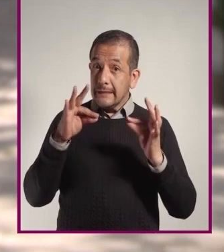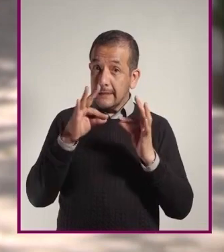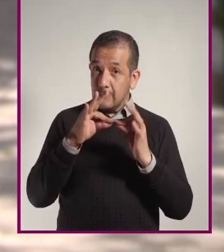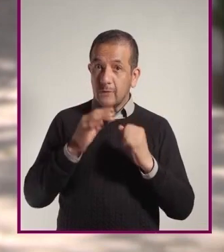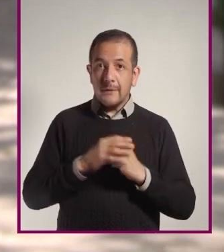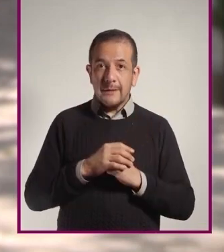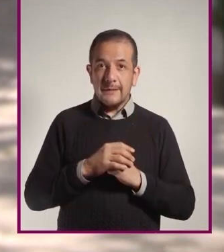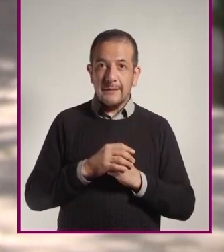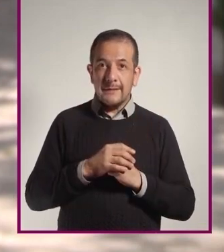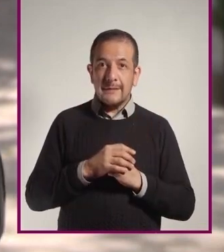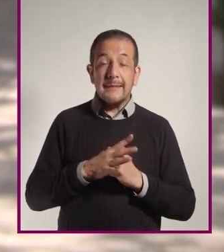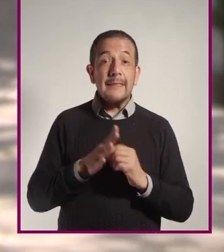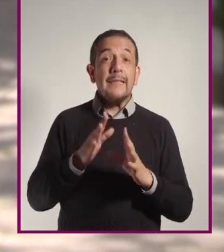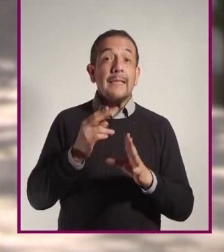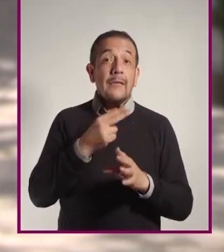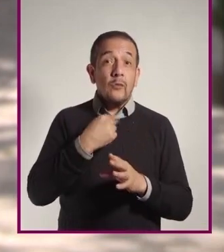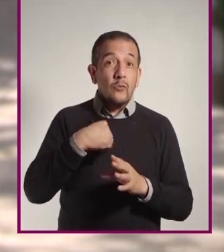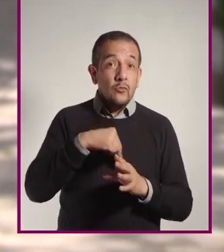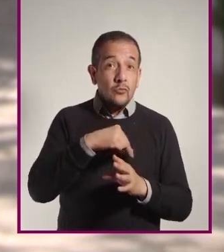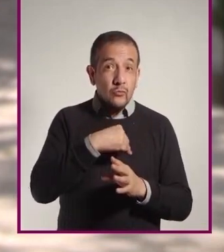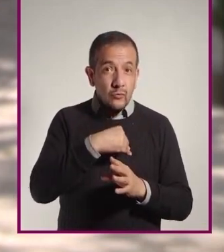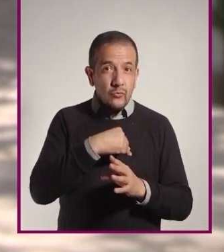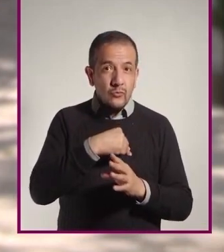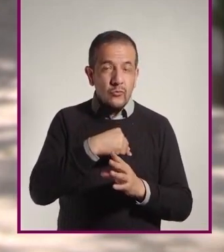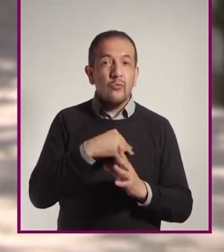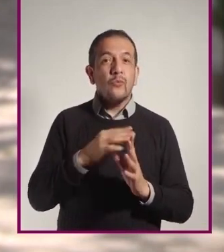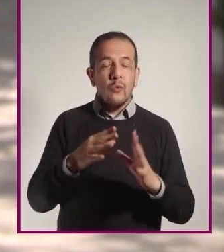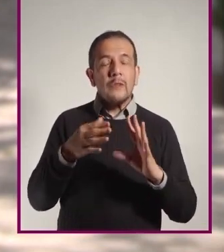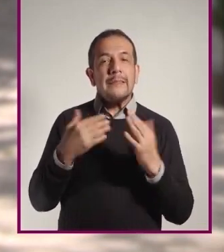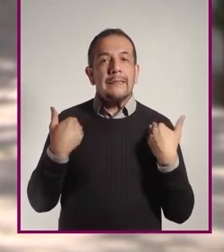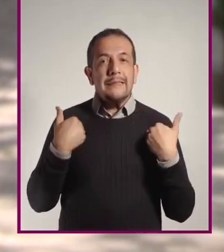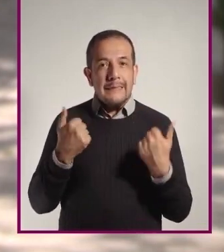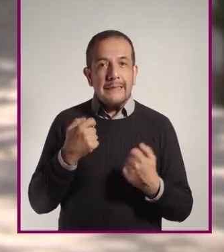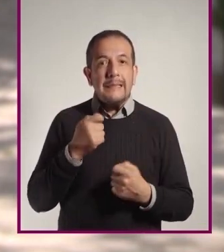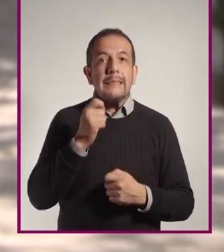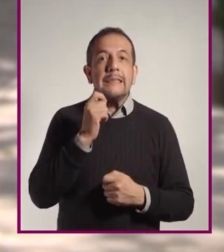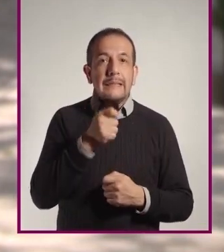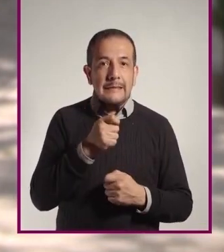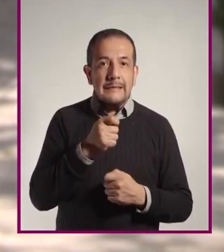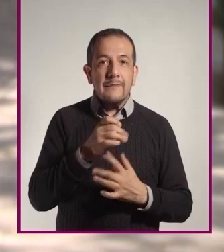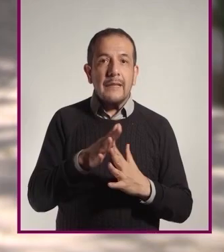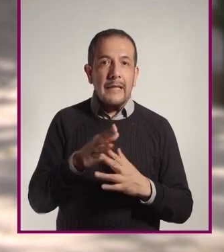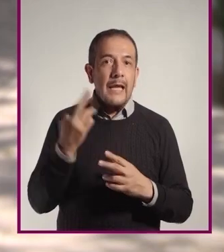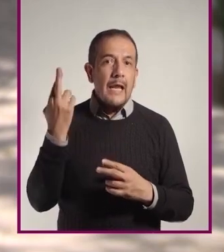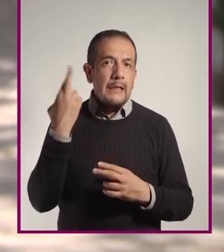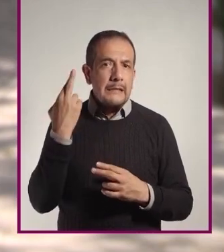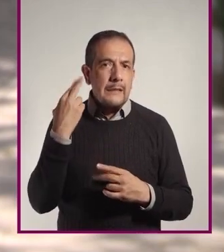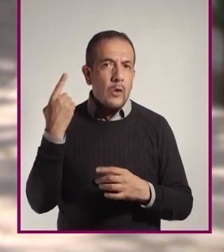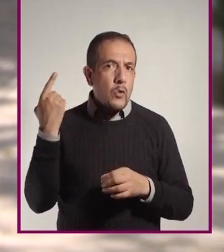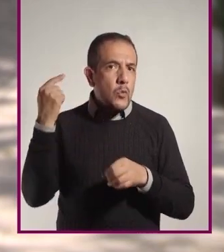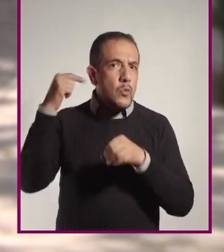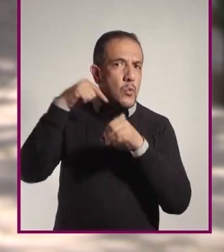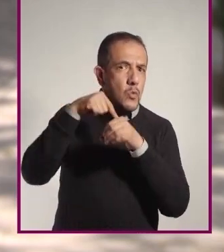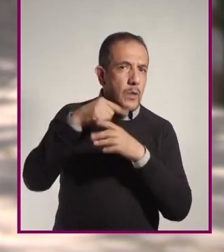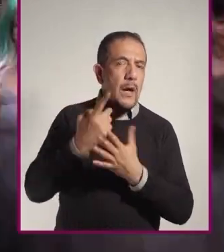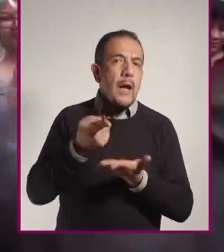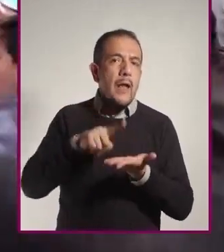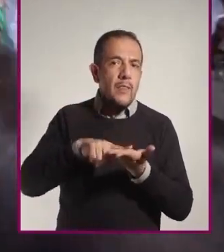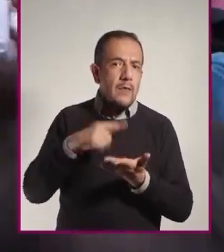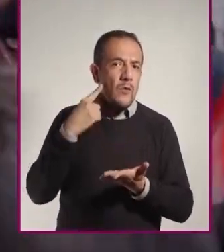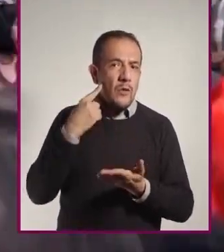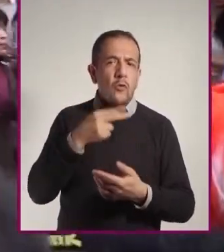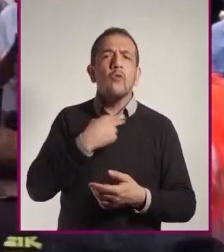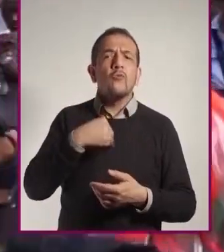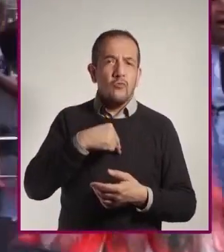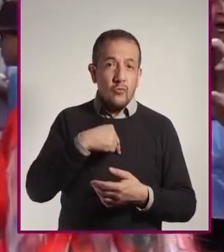ese sentido tan increíble, porque a veces no somos conscientes de la contaminación o la invasión sonora que nosotros mismos provocamos.